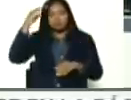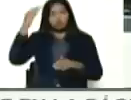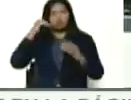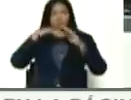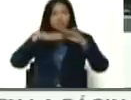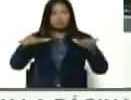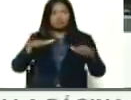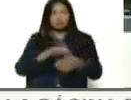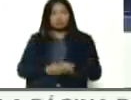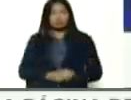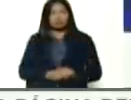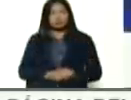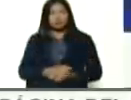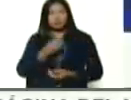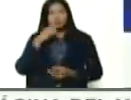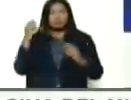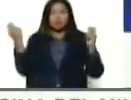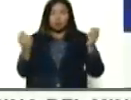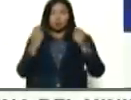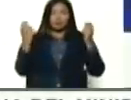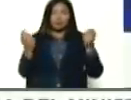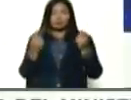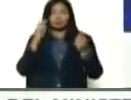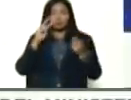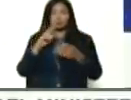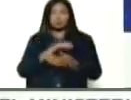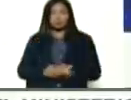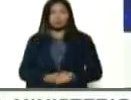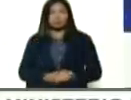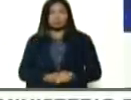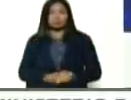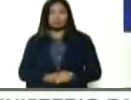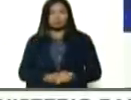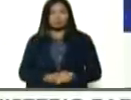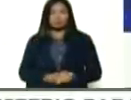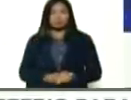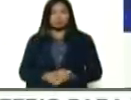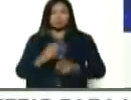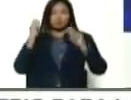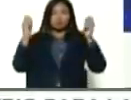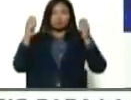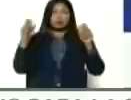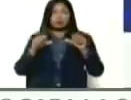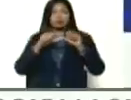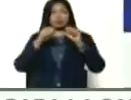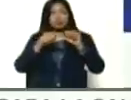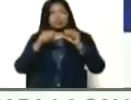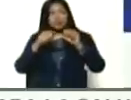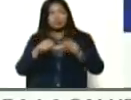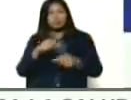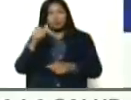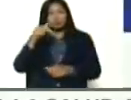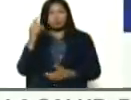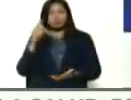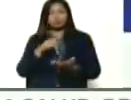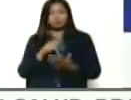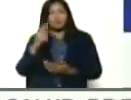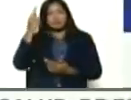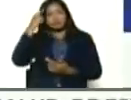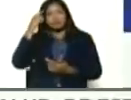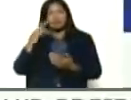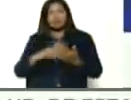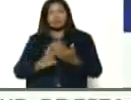bueno esta es la jornada fíjense usted la jornada permanente hoy estamos en el día del